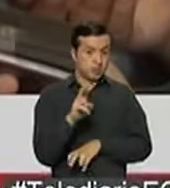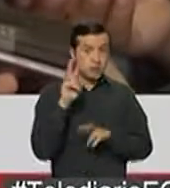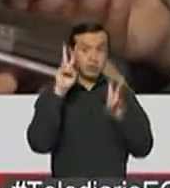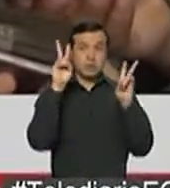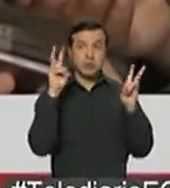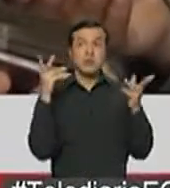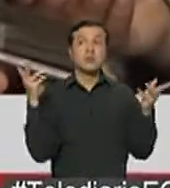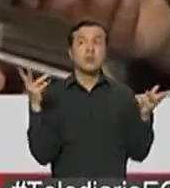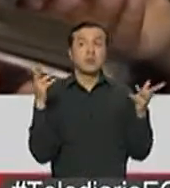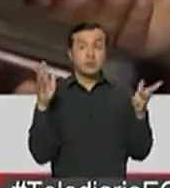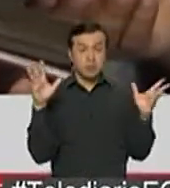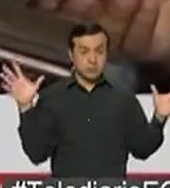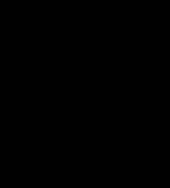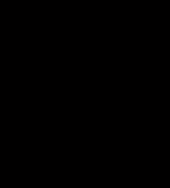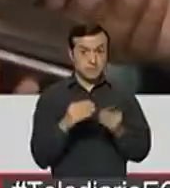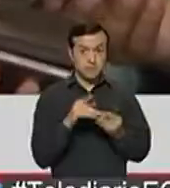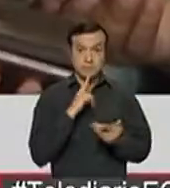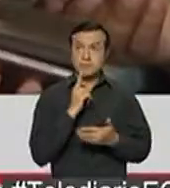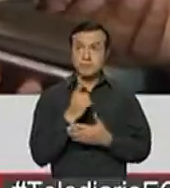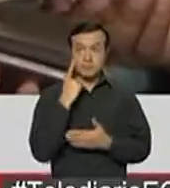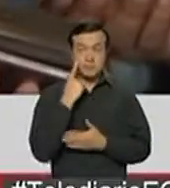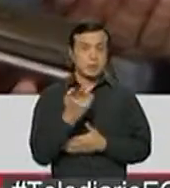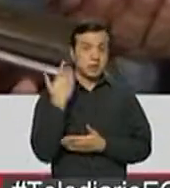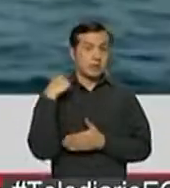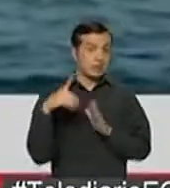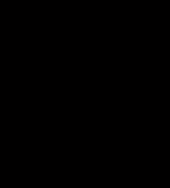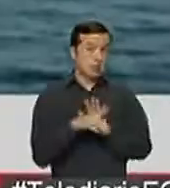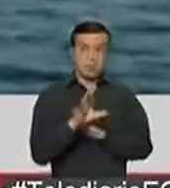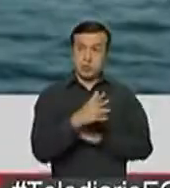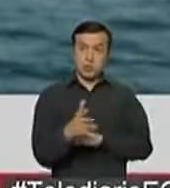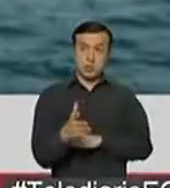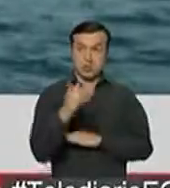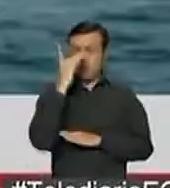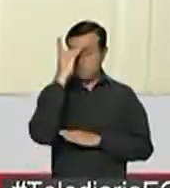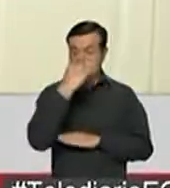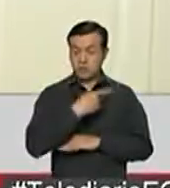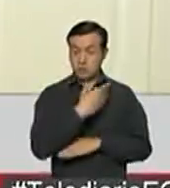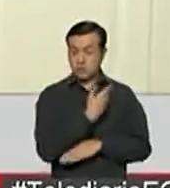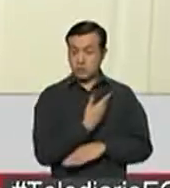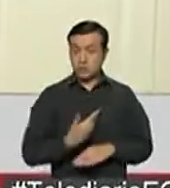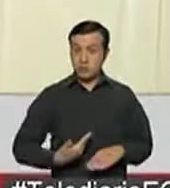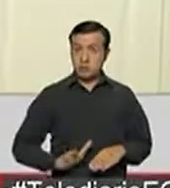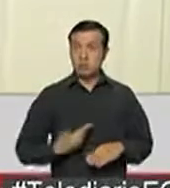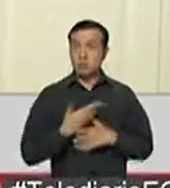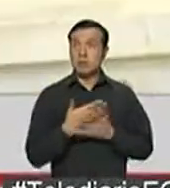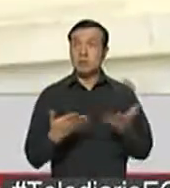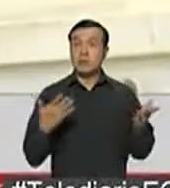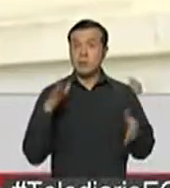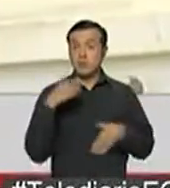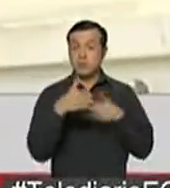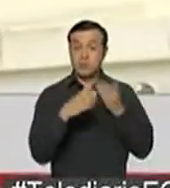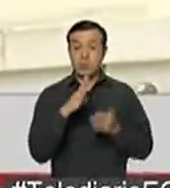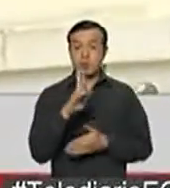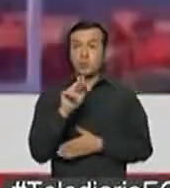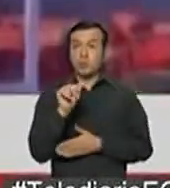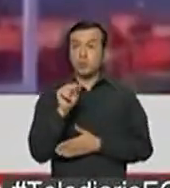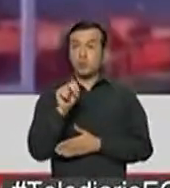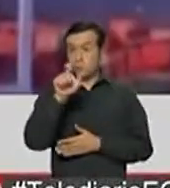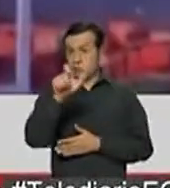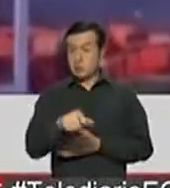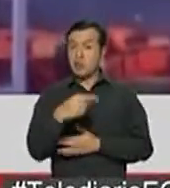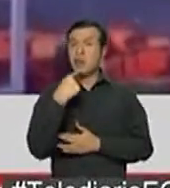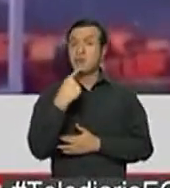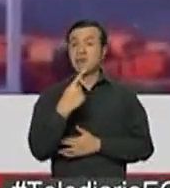campo de pesca y acuicultura que no tenía la ley anterior. Medidas que el presidente de la Cámara de Pesquería, Bruno Leone,